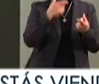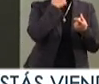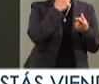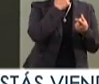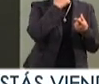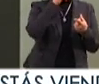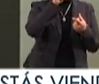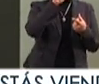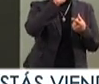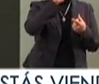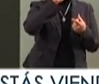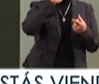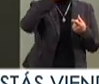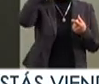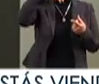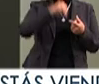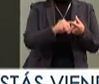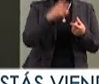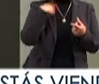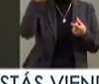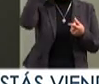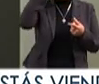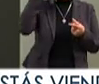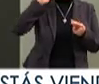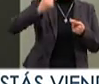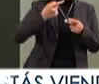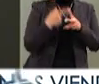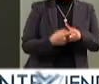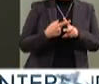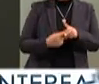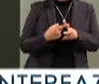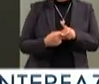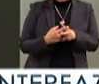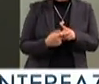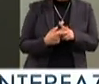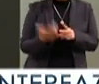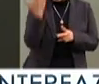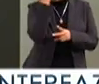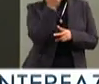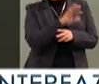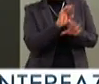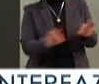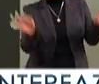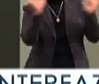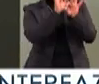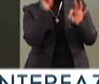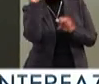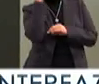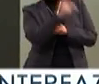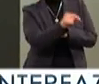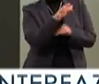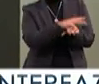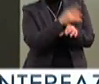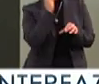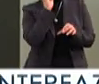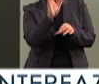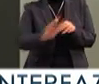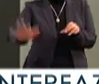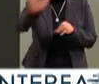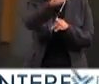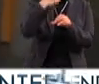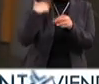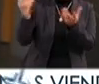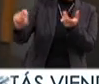inglés las STEM, que son las competencias científicas, tecnológicas, matemáticas, son competencias que son fundamentales, por todo porque vivimos en una sociedad